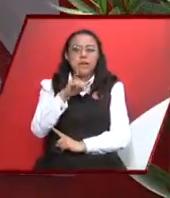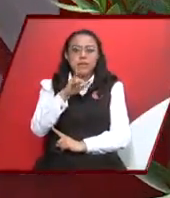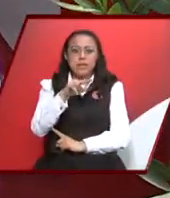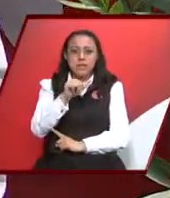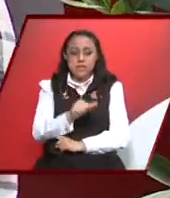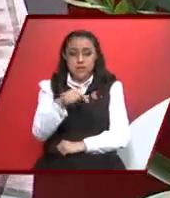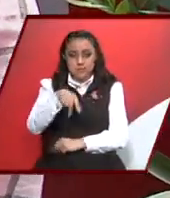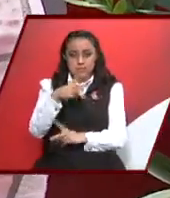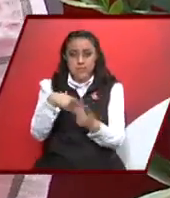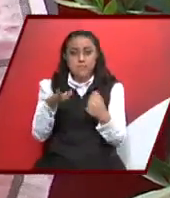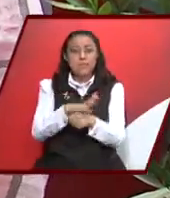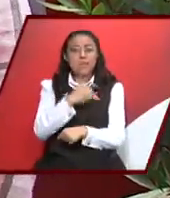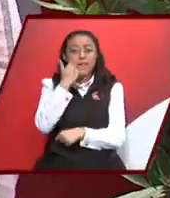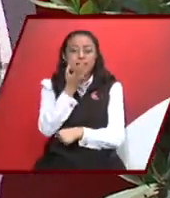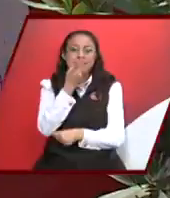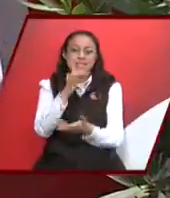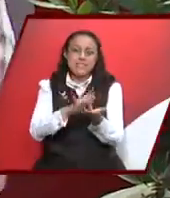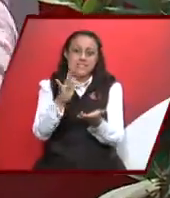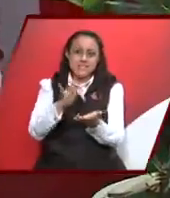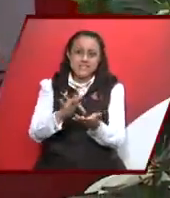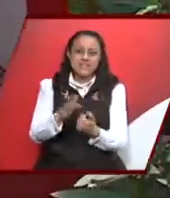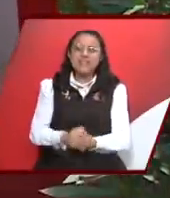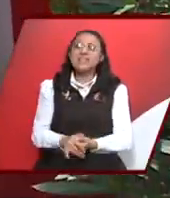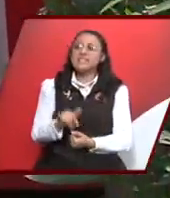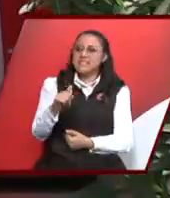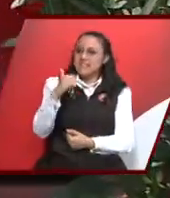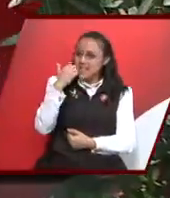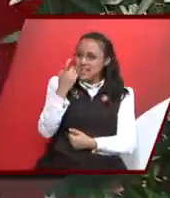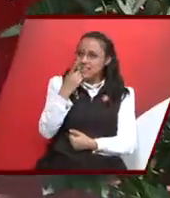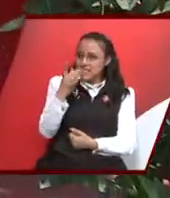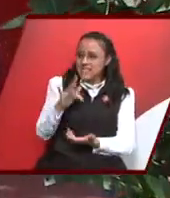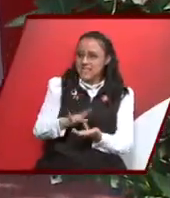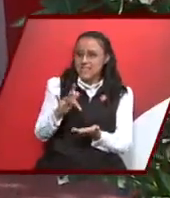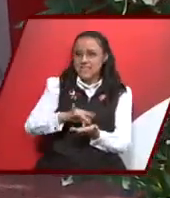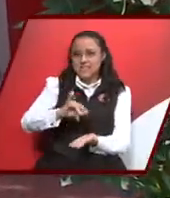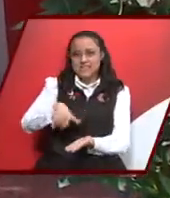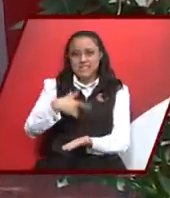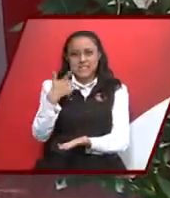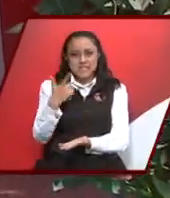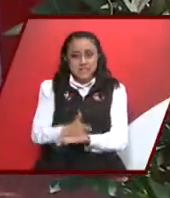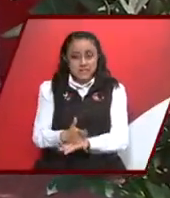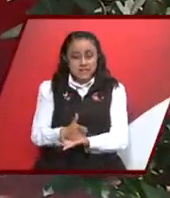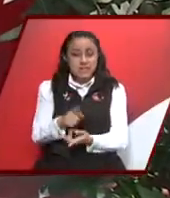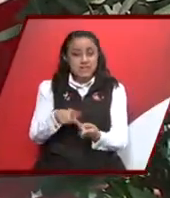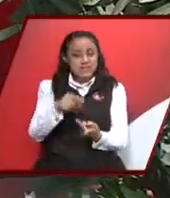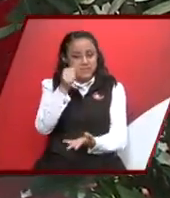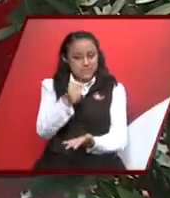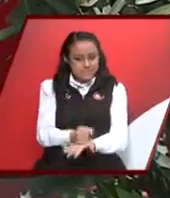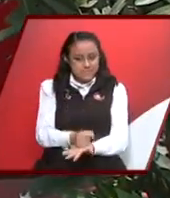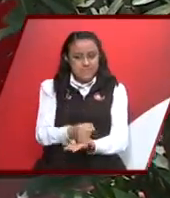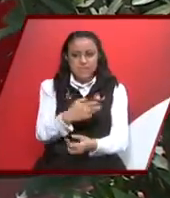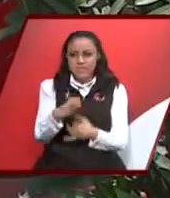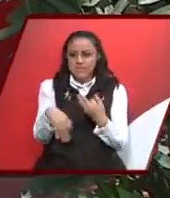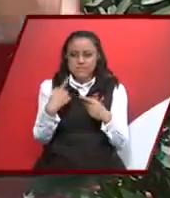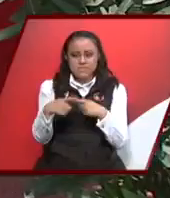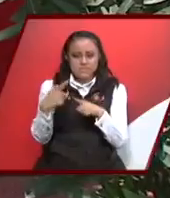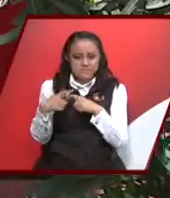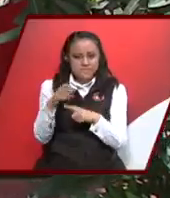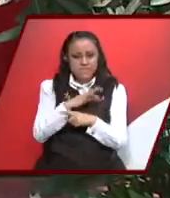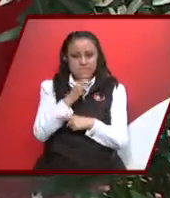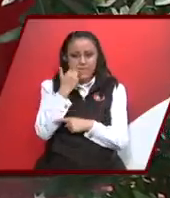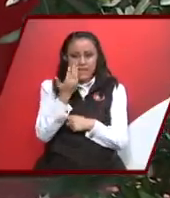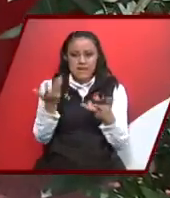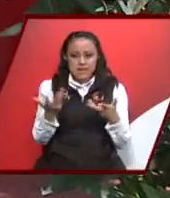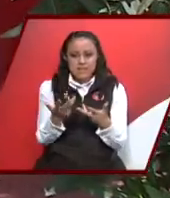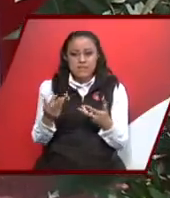de hoy, porque quiere hacer un agradecimiento, ¿verdad, Nina? Claro, claro que sí, al señor Jorge Garralda y a quien corresponda y a todos ustedes,